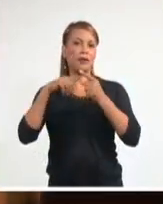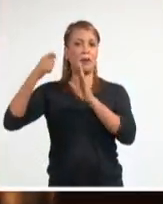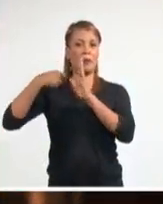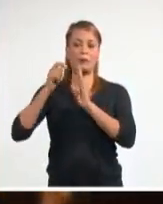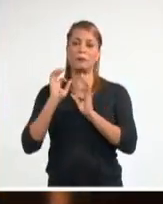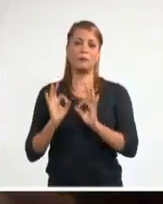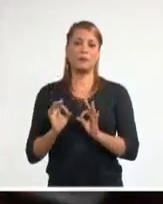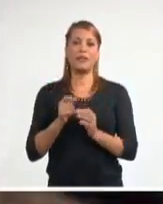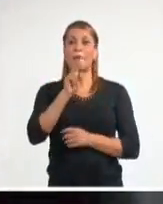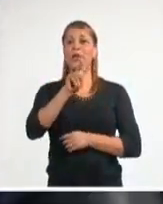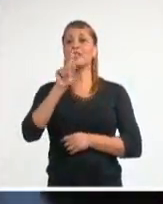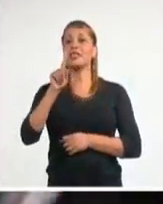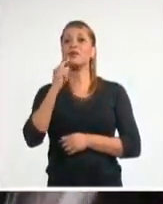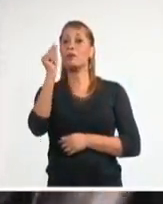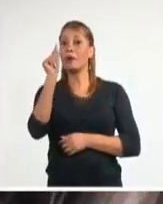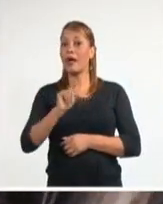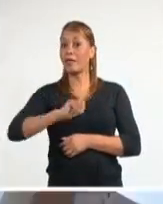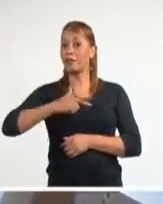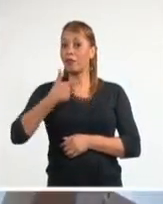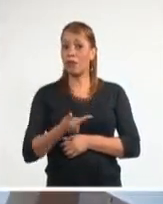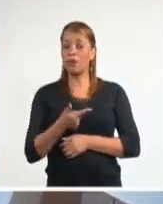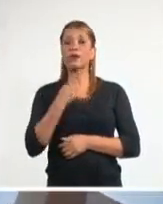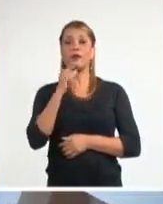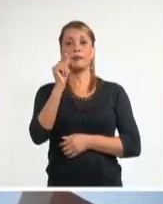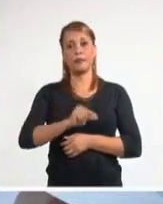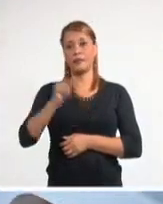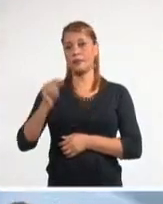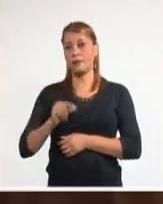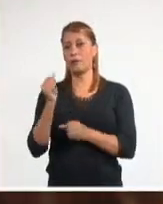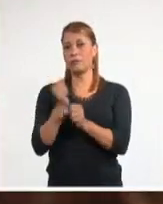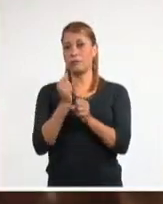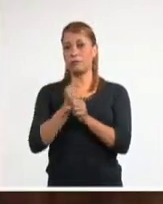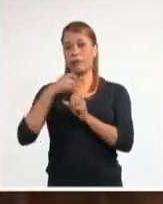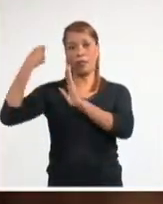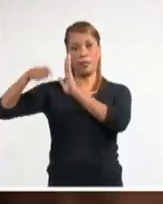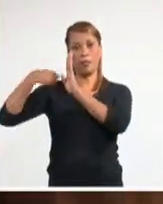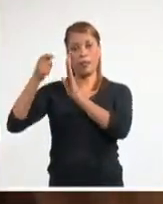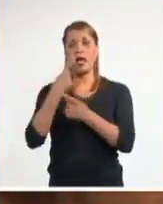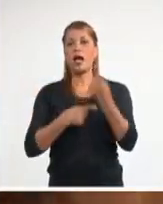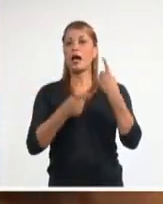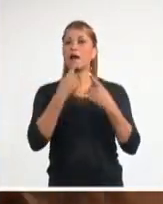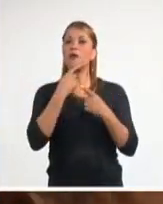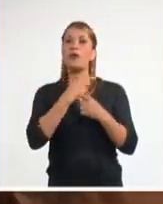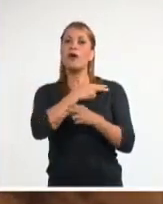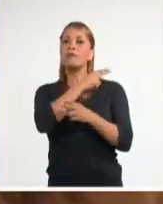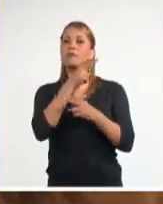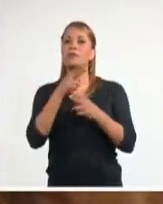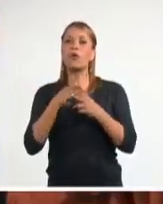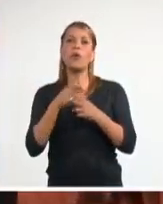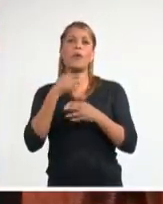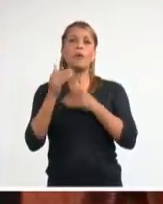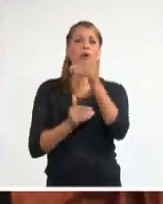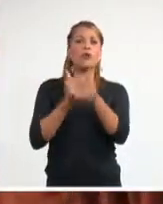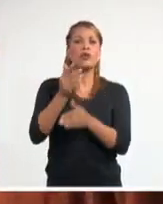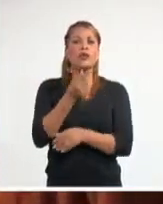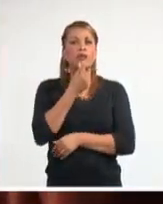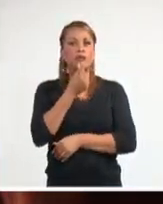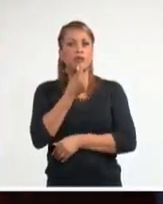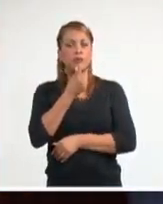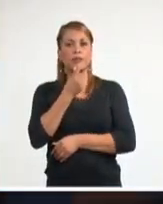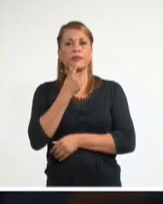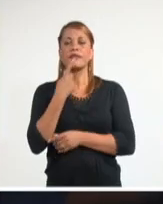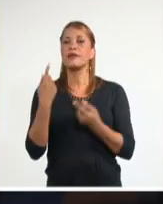cuenta con 21 intérpretes entre actores y figurantes, algunos de los cuales transitan por un proceso de envejecimiento.